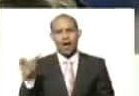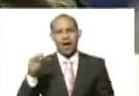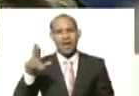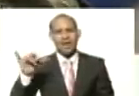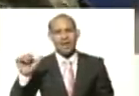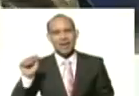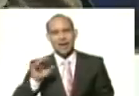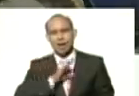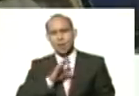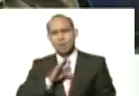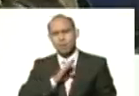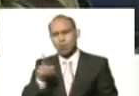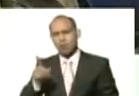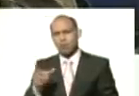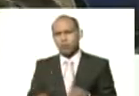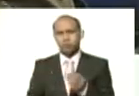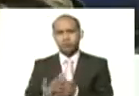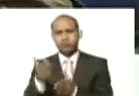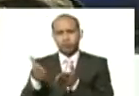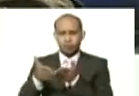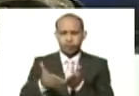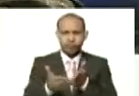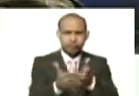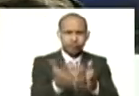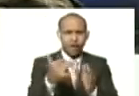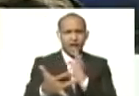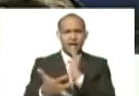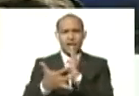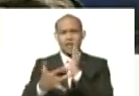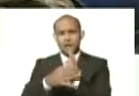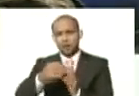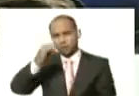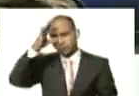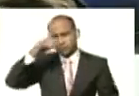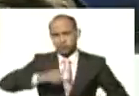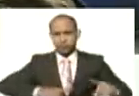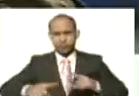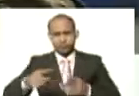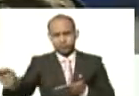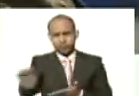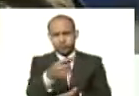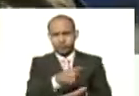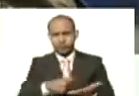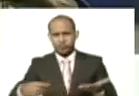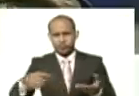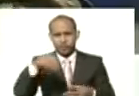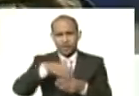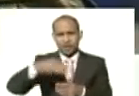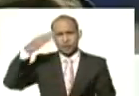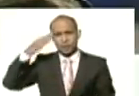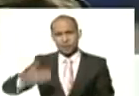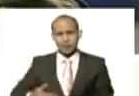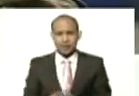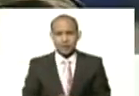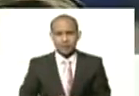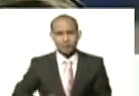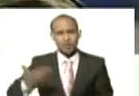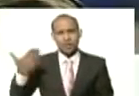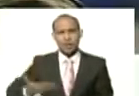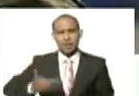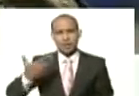de Venezuela, allí con la capacidad técnica de la Dirección de Hidrografía de nuestra Armada.